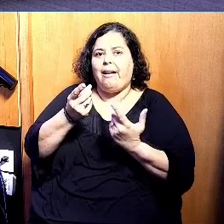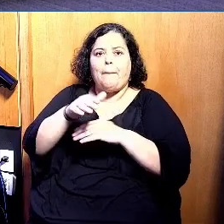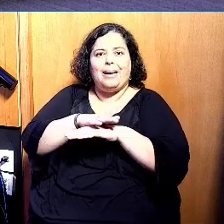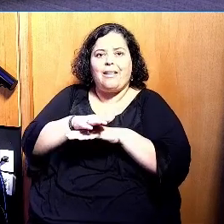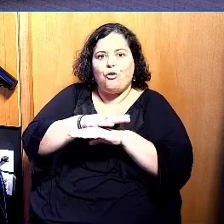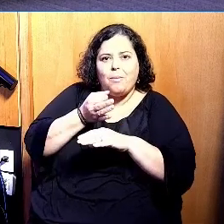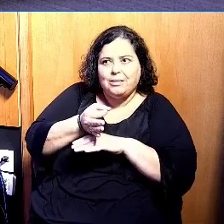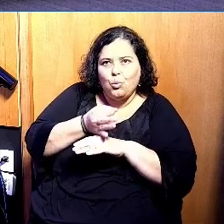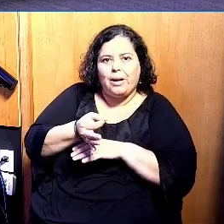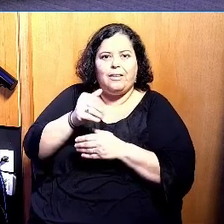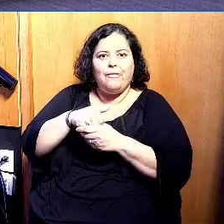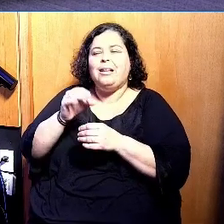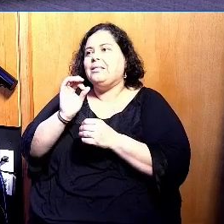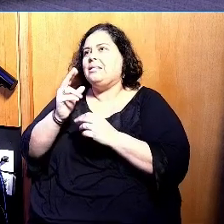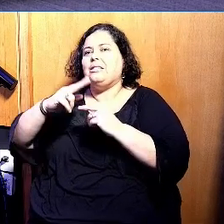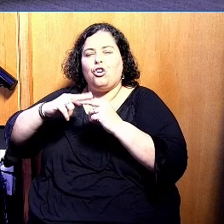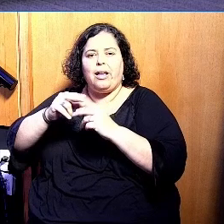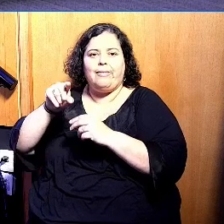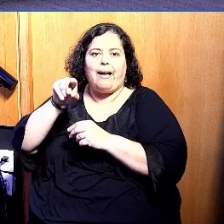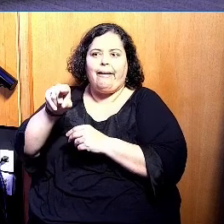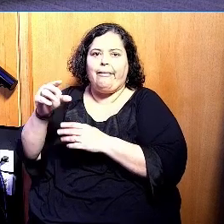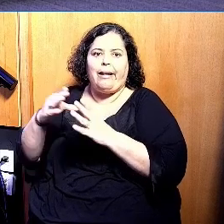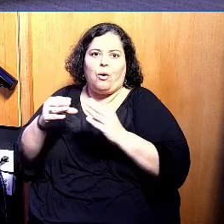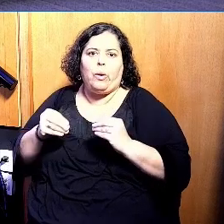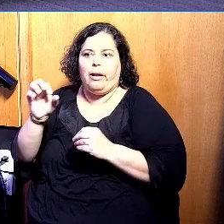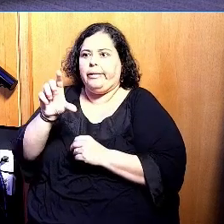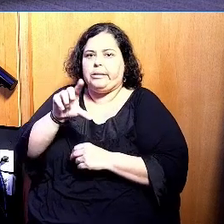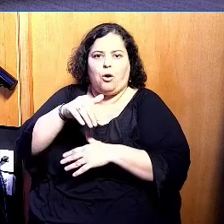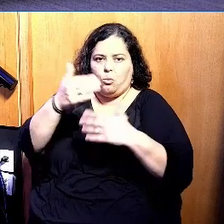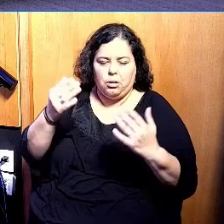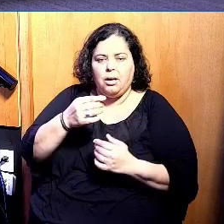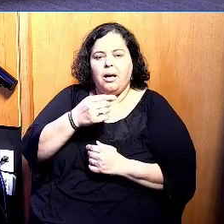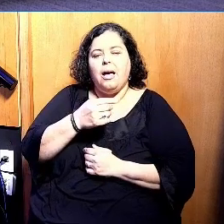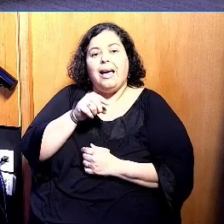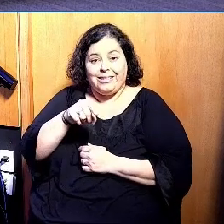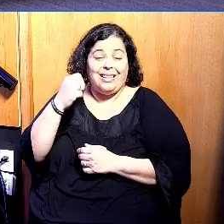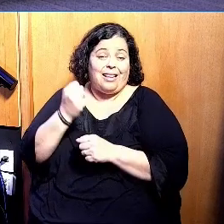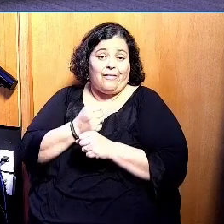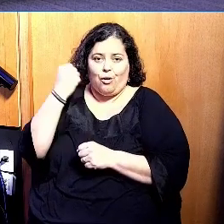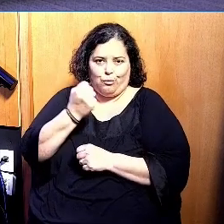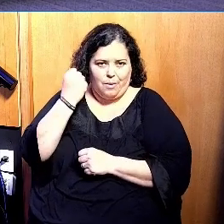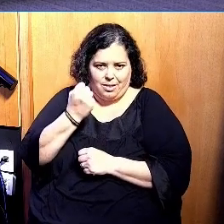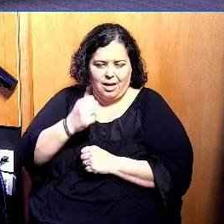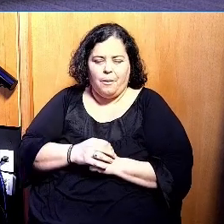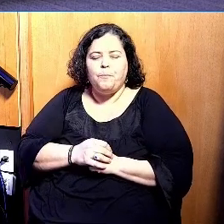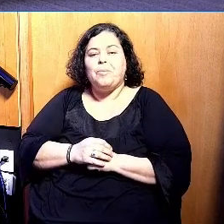educativo o no. Y eso fue un trabajo fundamental. En lo que tiene que ver con el